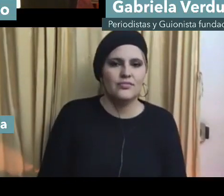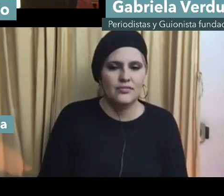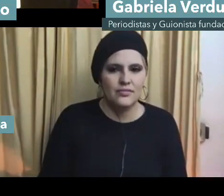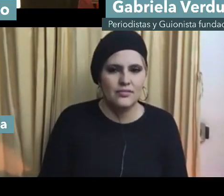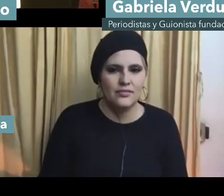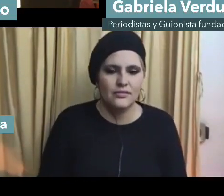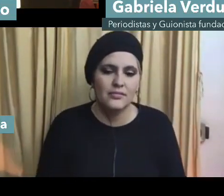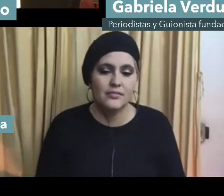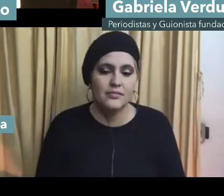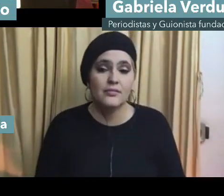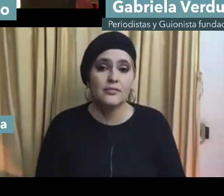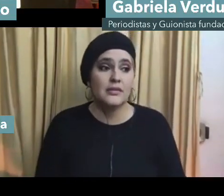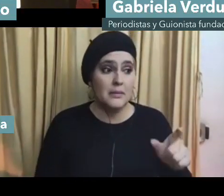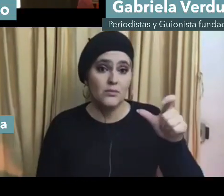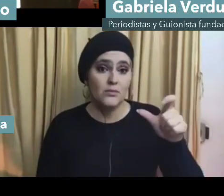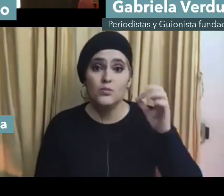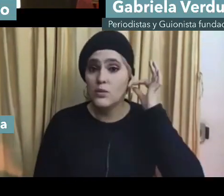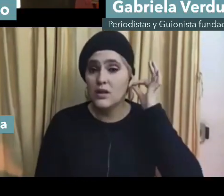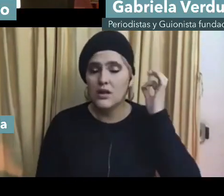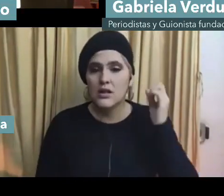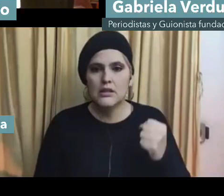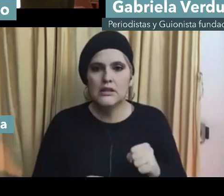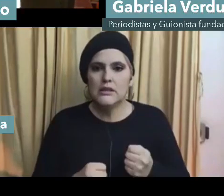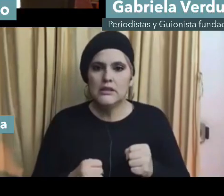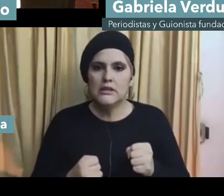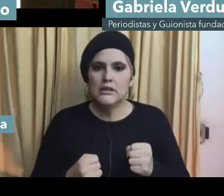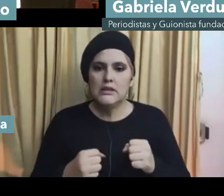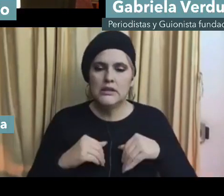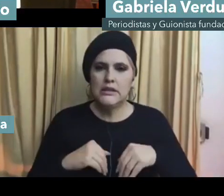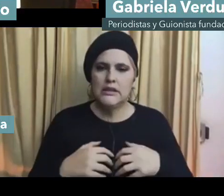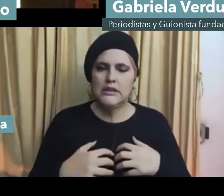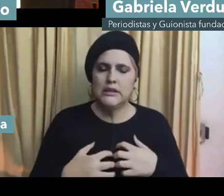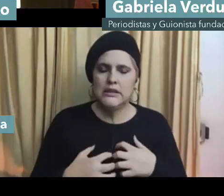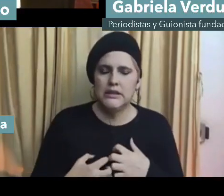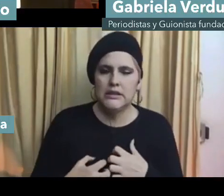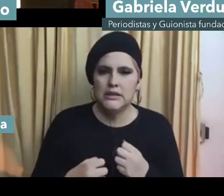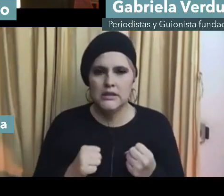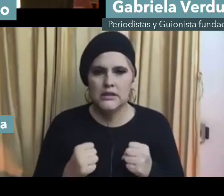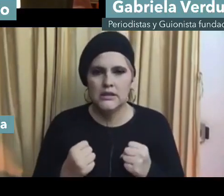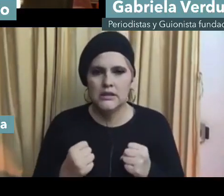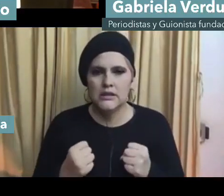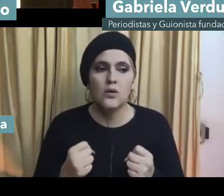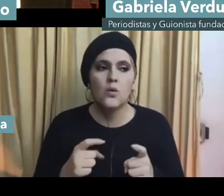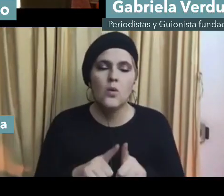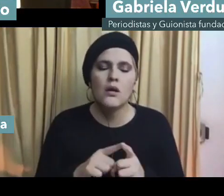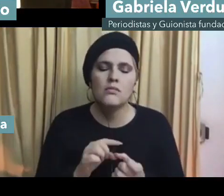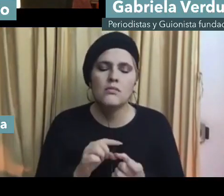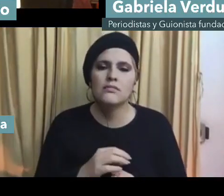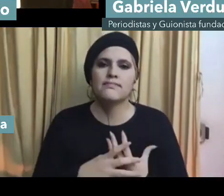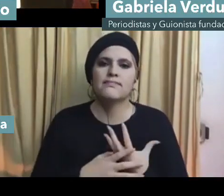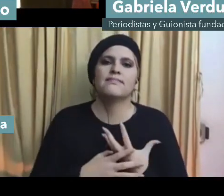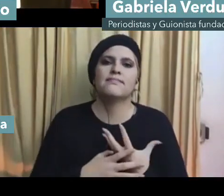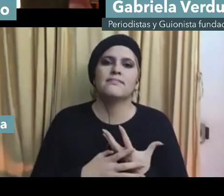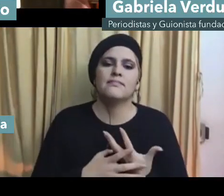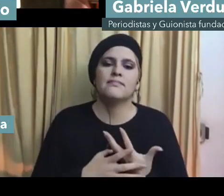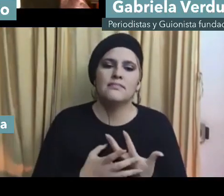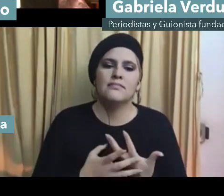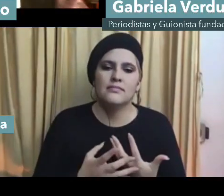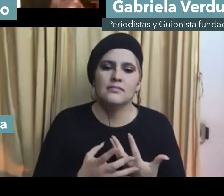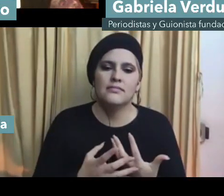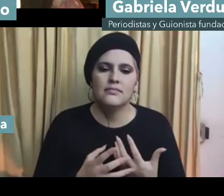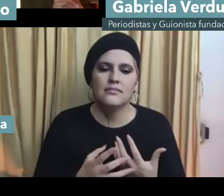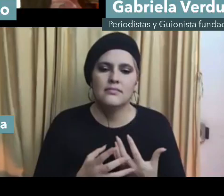joven autista, aparece ahí quizá la estereotipo, el tics, y ahí aparece un poco más